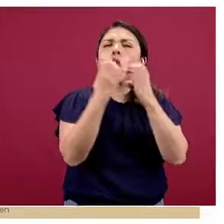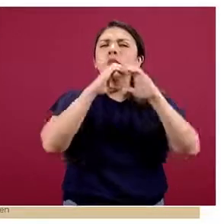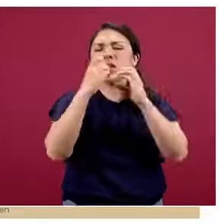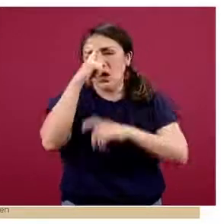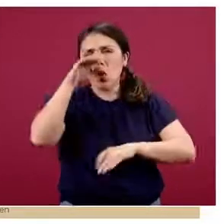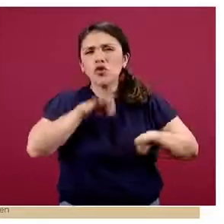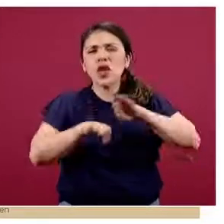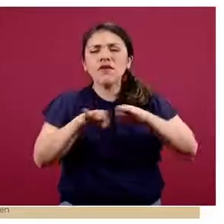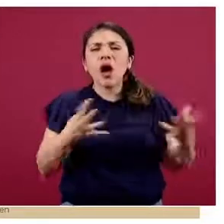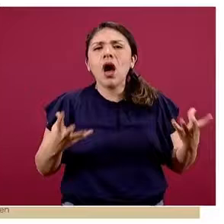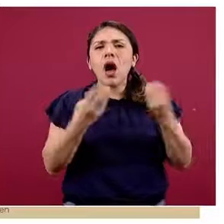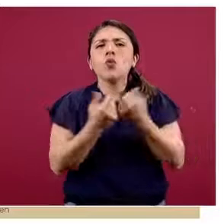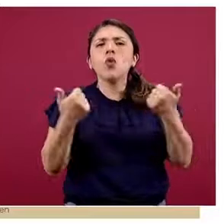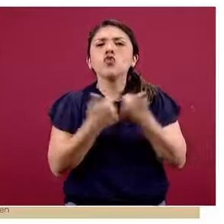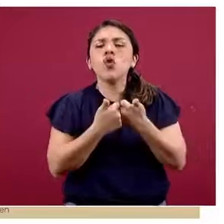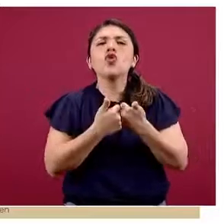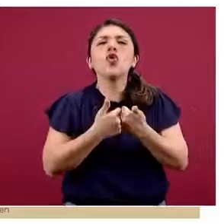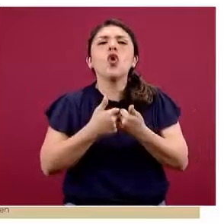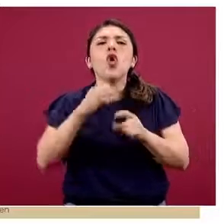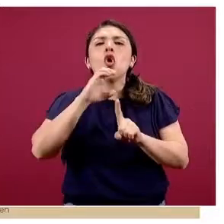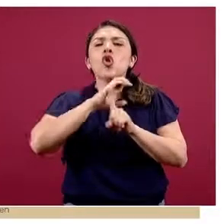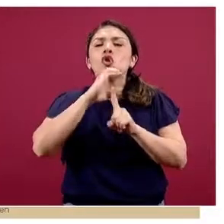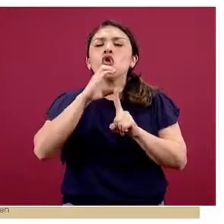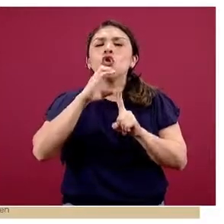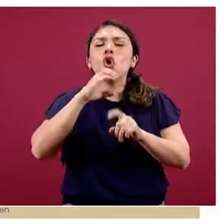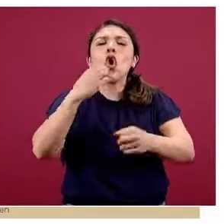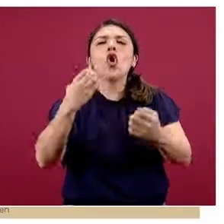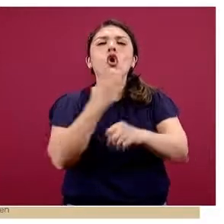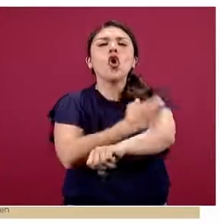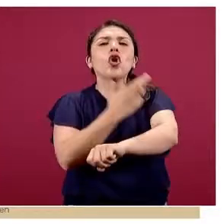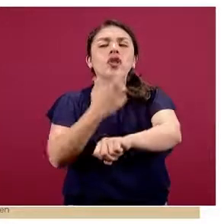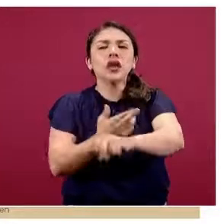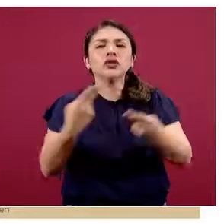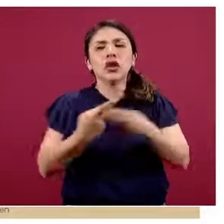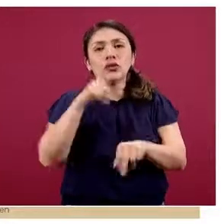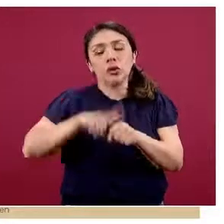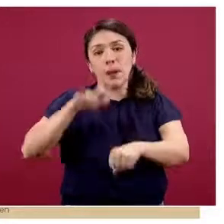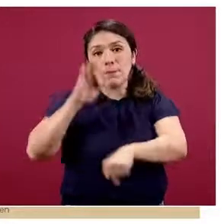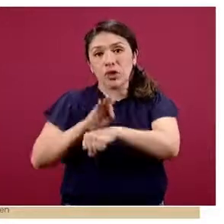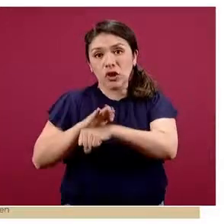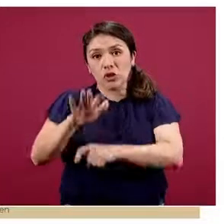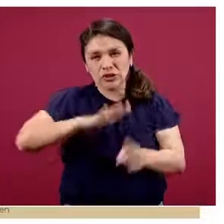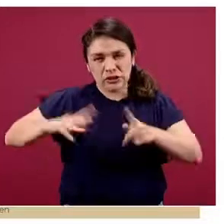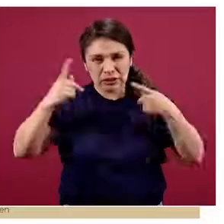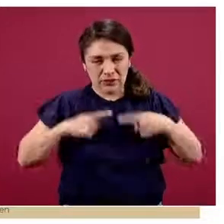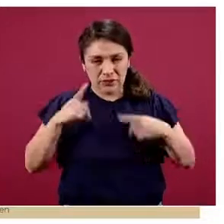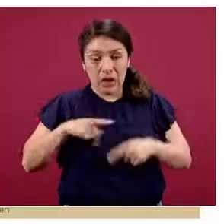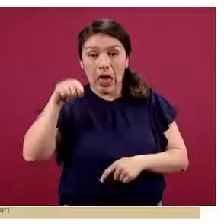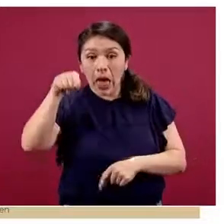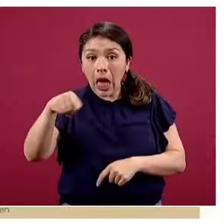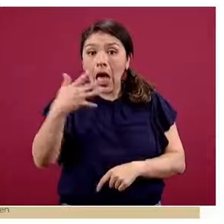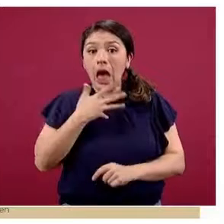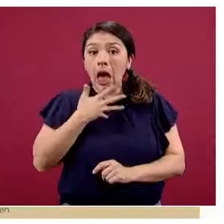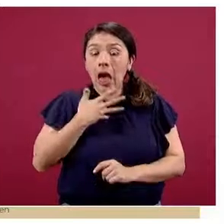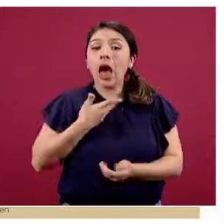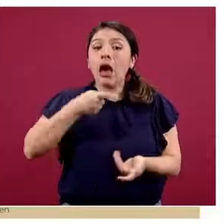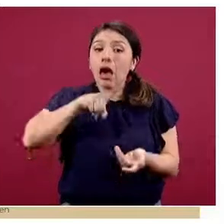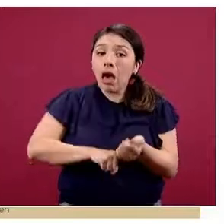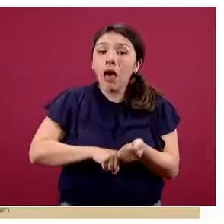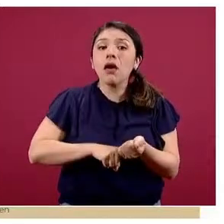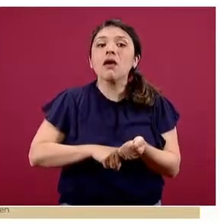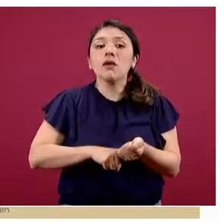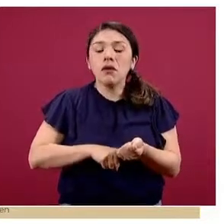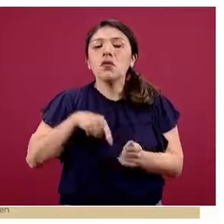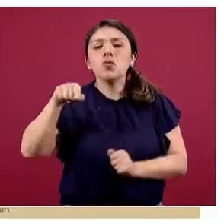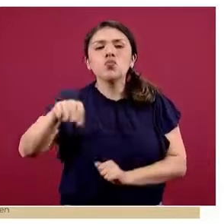son coordinados ahora por la por Coordinación Nacional de Protección Civil, que a su vez tiene